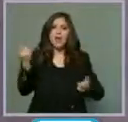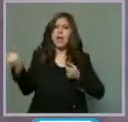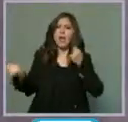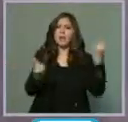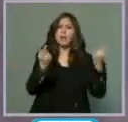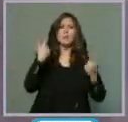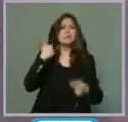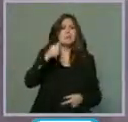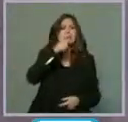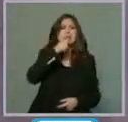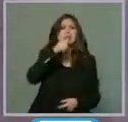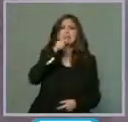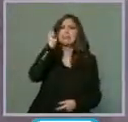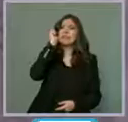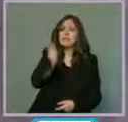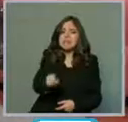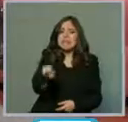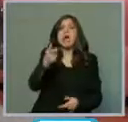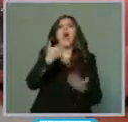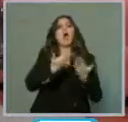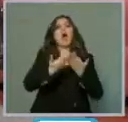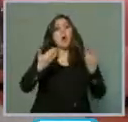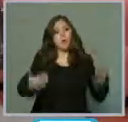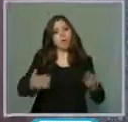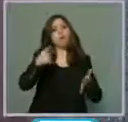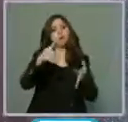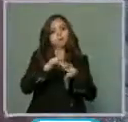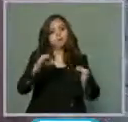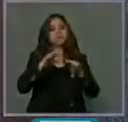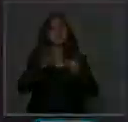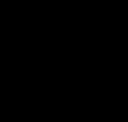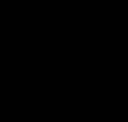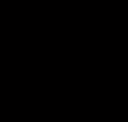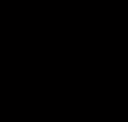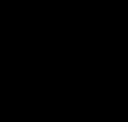esta información nos ha caído muy bien. Muchísimas gracias, Gracias, Alicia. Pam, gracias a todos. Muchas gracias.